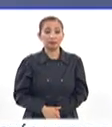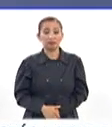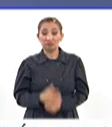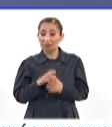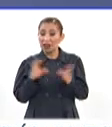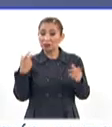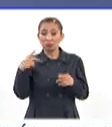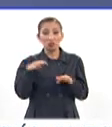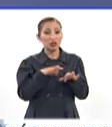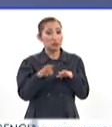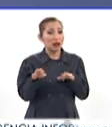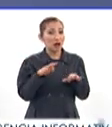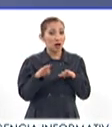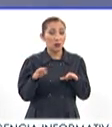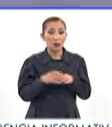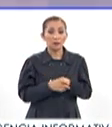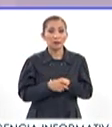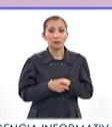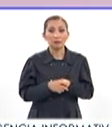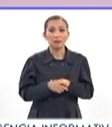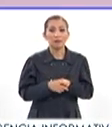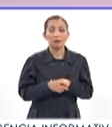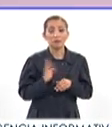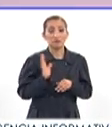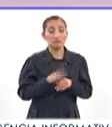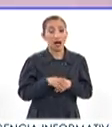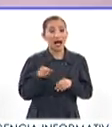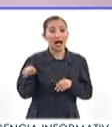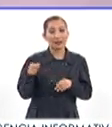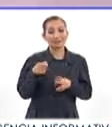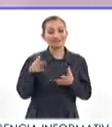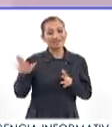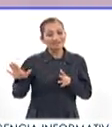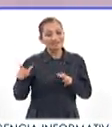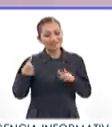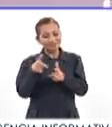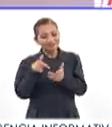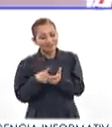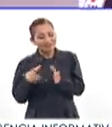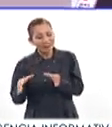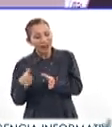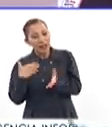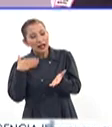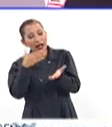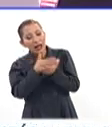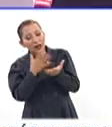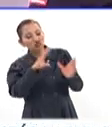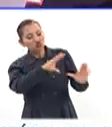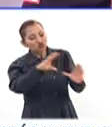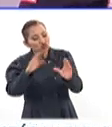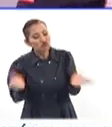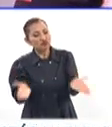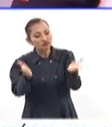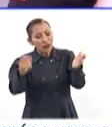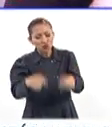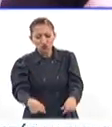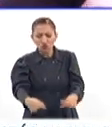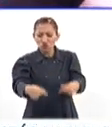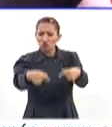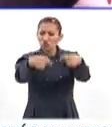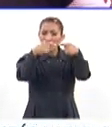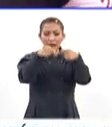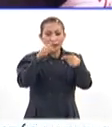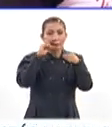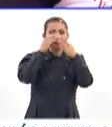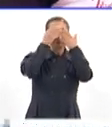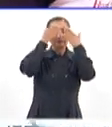una gran labor la que ustedes hacen, sobre todo desde esta trinchera de ir inculcando y forjando desde muy jovencitos